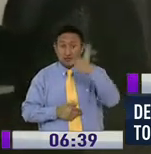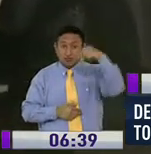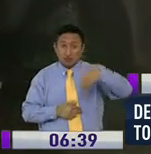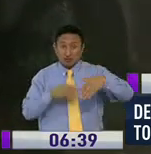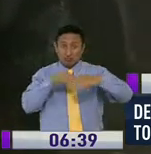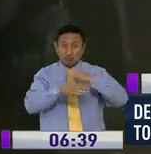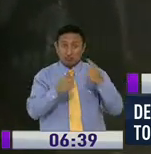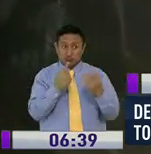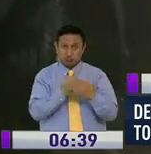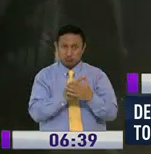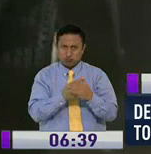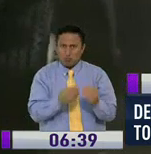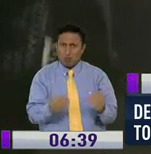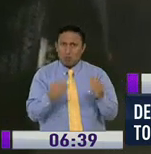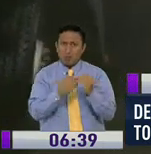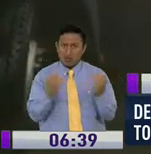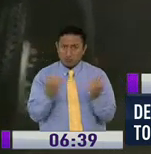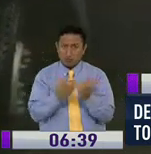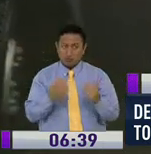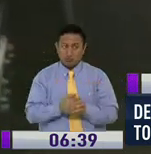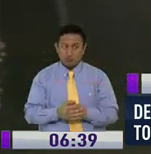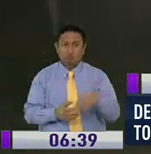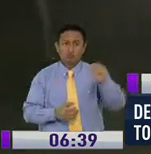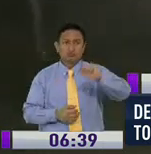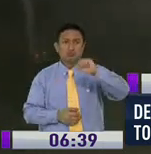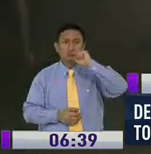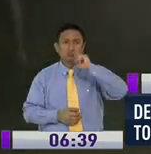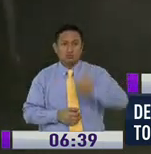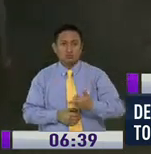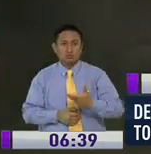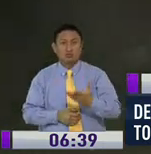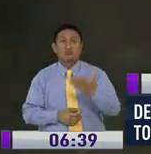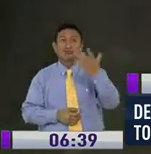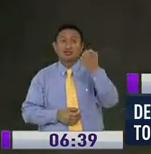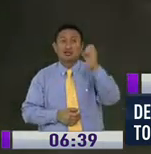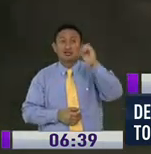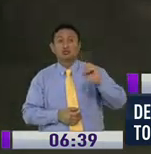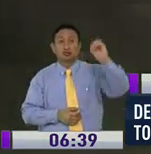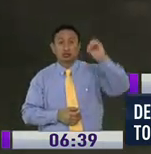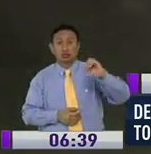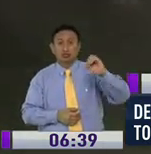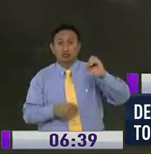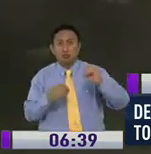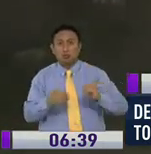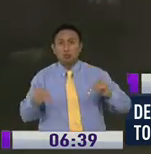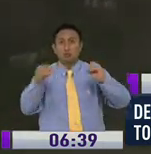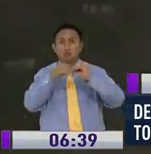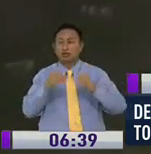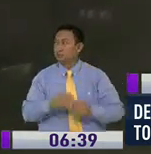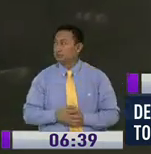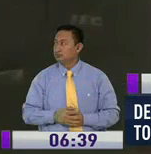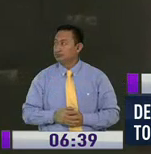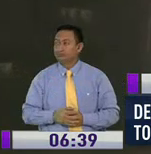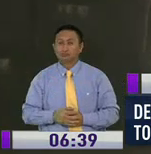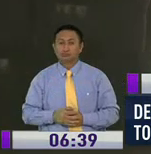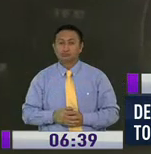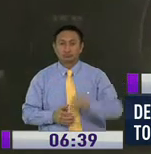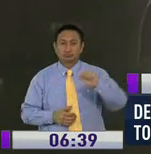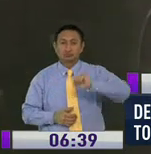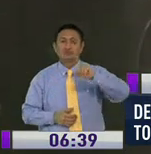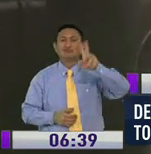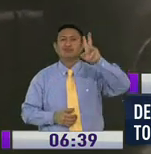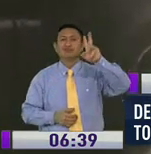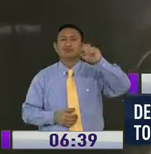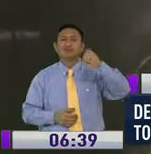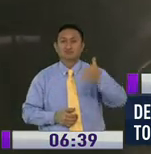porcentaje? Efectivamente, más o menos en un 10-15% hemos aumentado el porcentaje de recolección de residuos. Obviamente tiene que ver con la medida